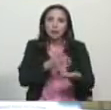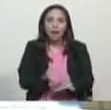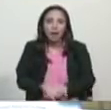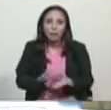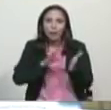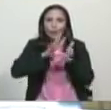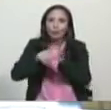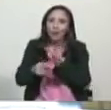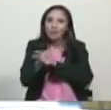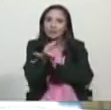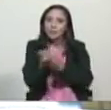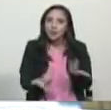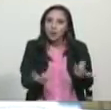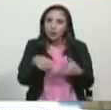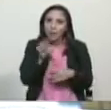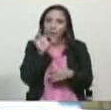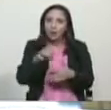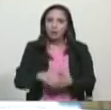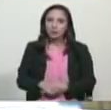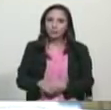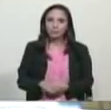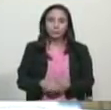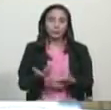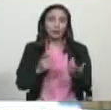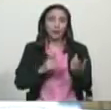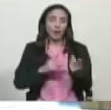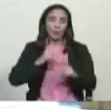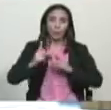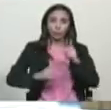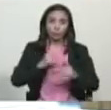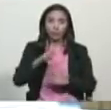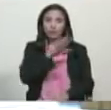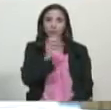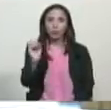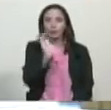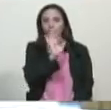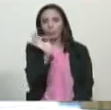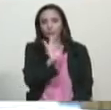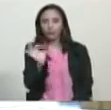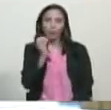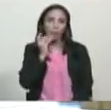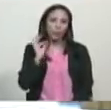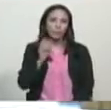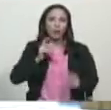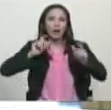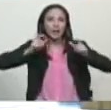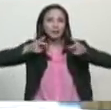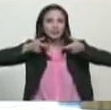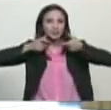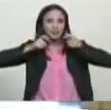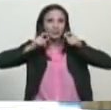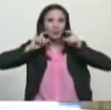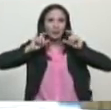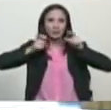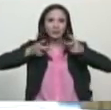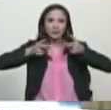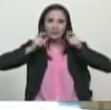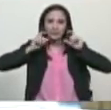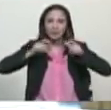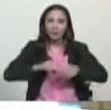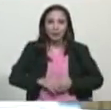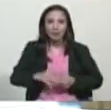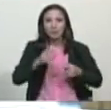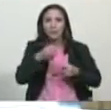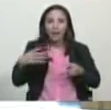país. Estamos produciendo el 50% de las semillas de maíz blanco y